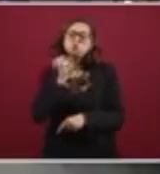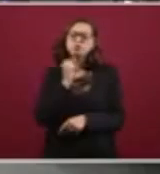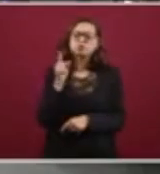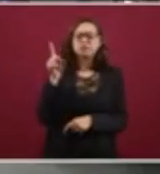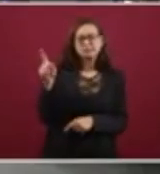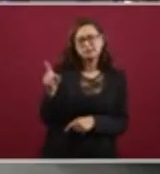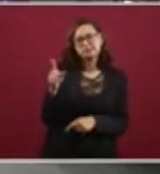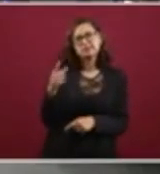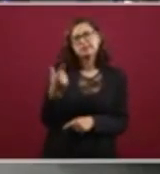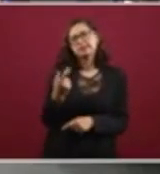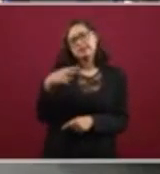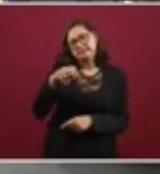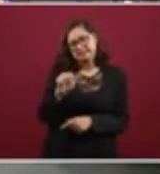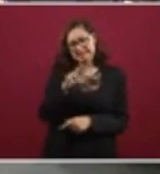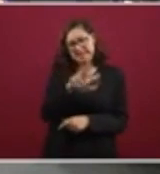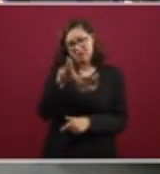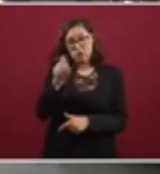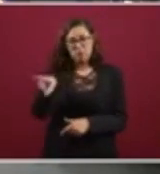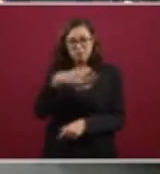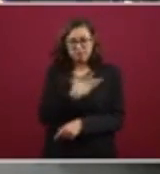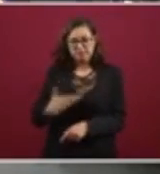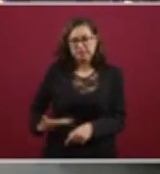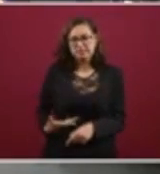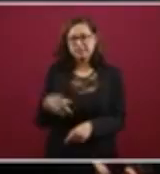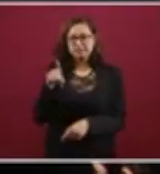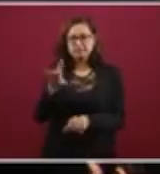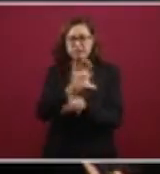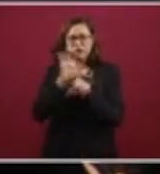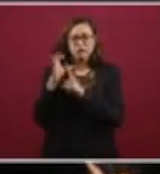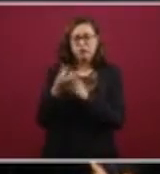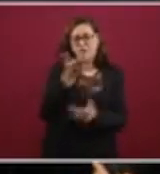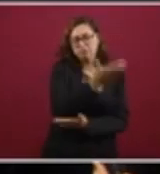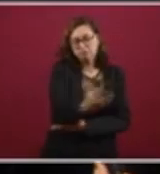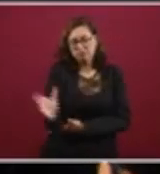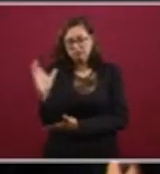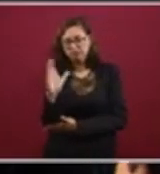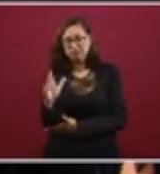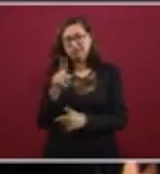Narro, y algunos diputados que le están pidiendo una